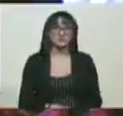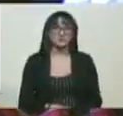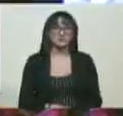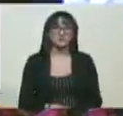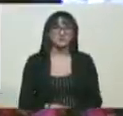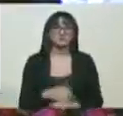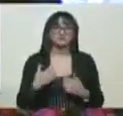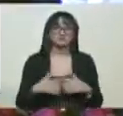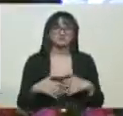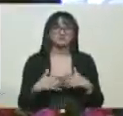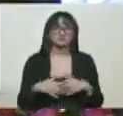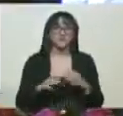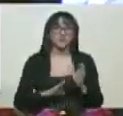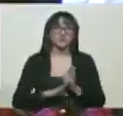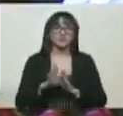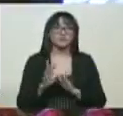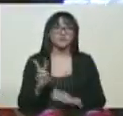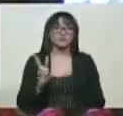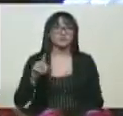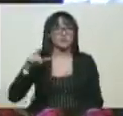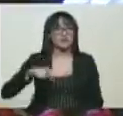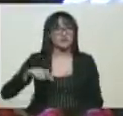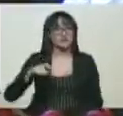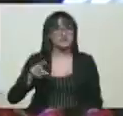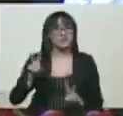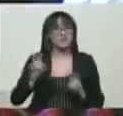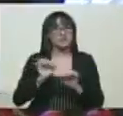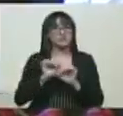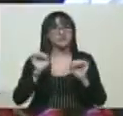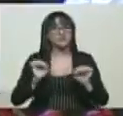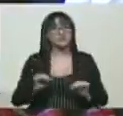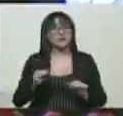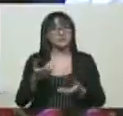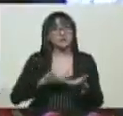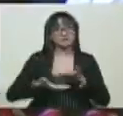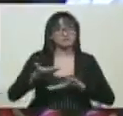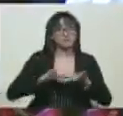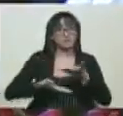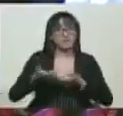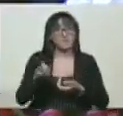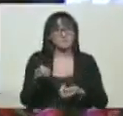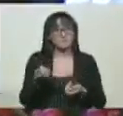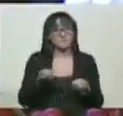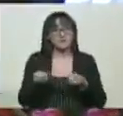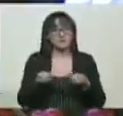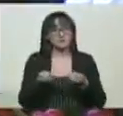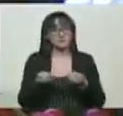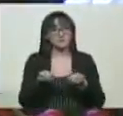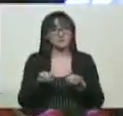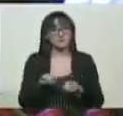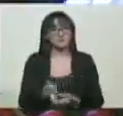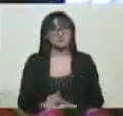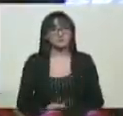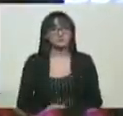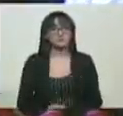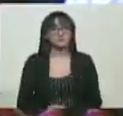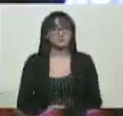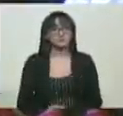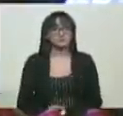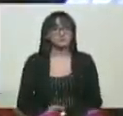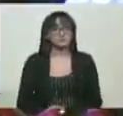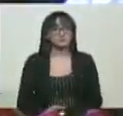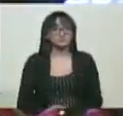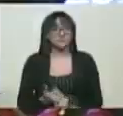productiva. Venezuela necesita un nuevo sistema de comercio y de precios, porque